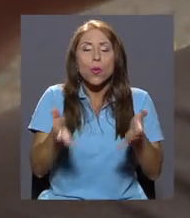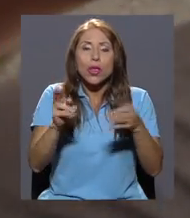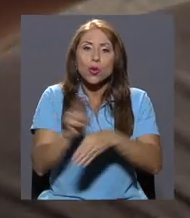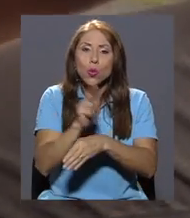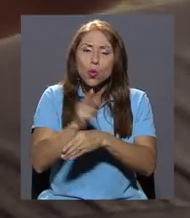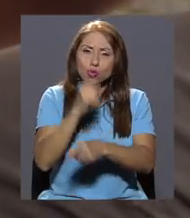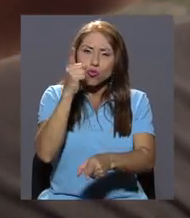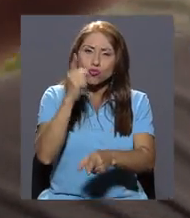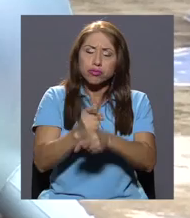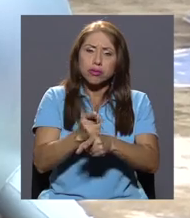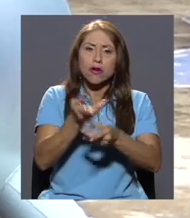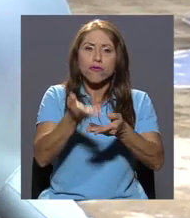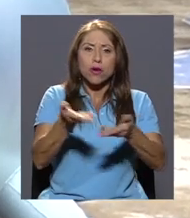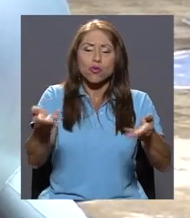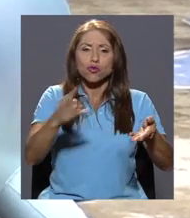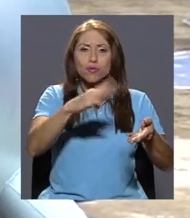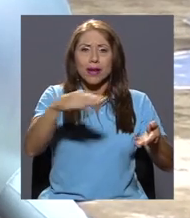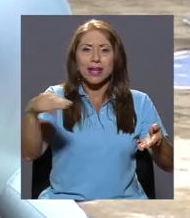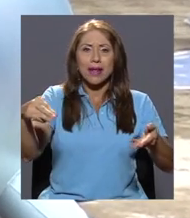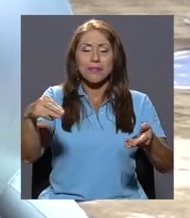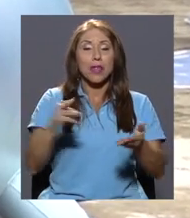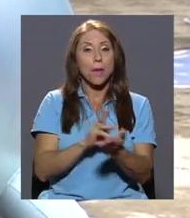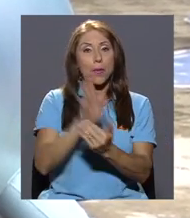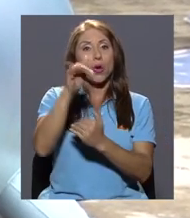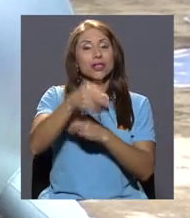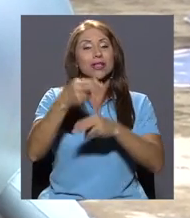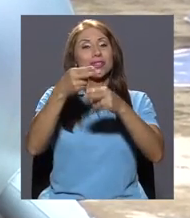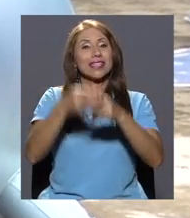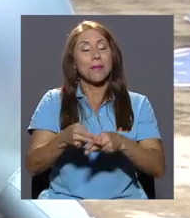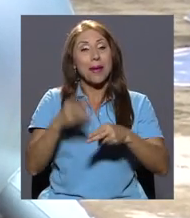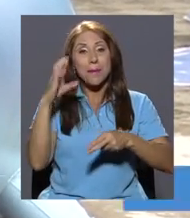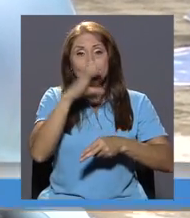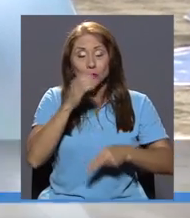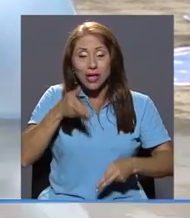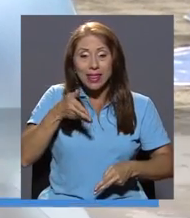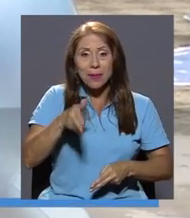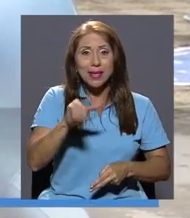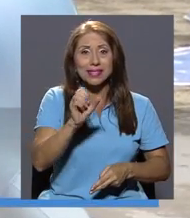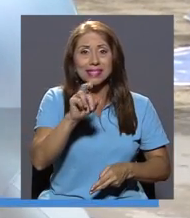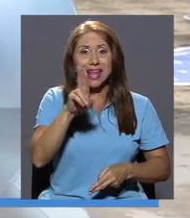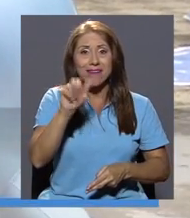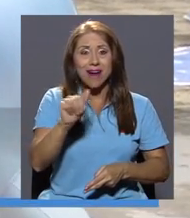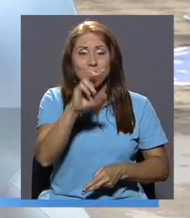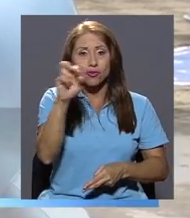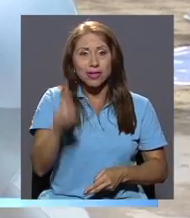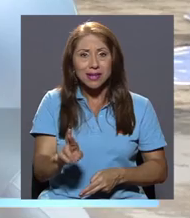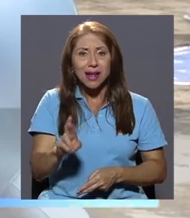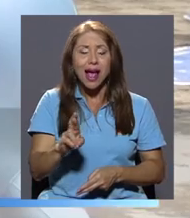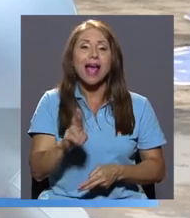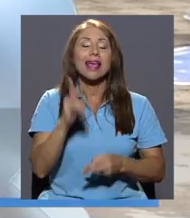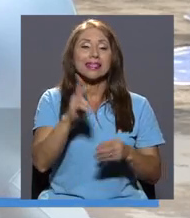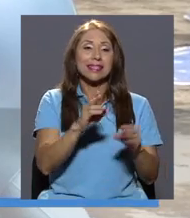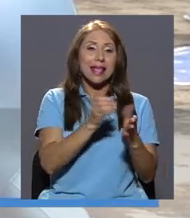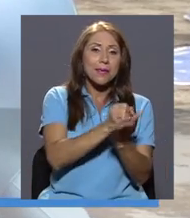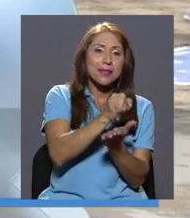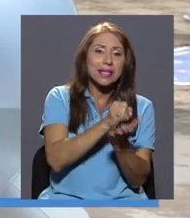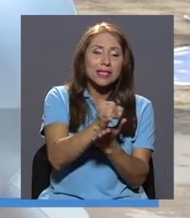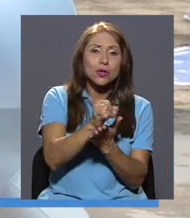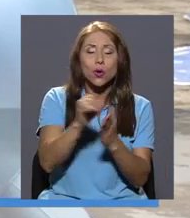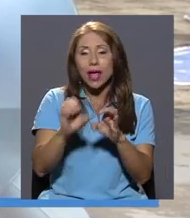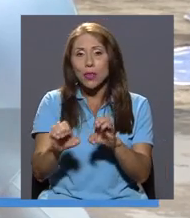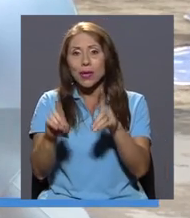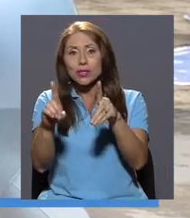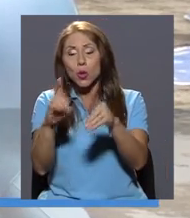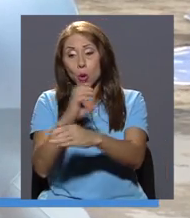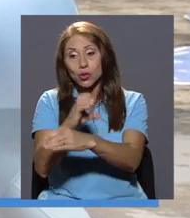recursos marinos. El proyecto En Busca del Pez Sierra Costa Rica es un proyecto de investigación, educación y